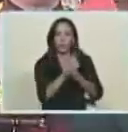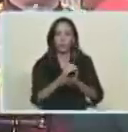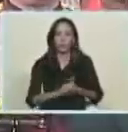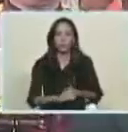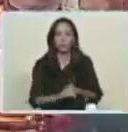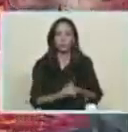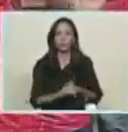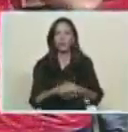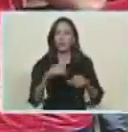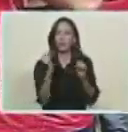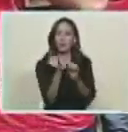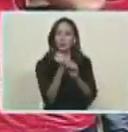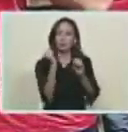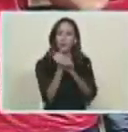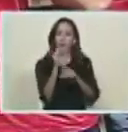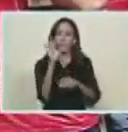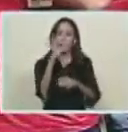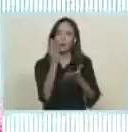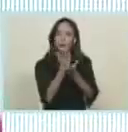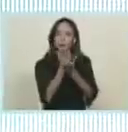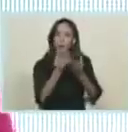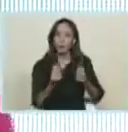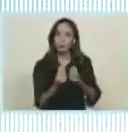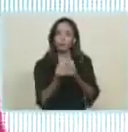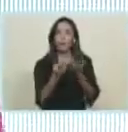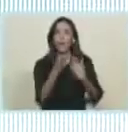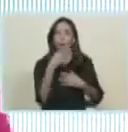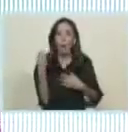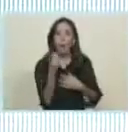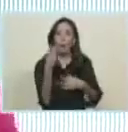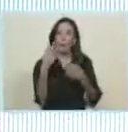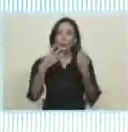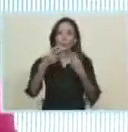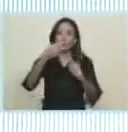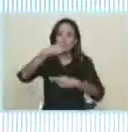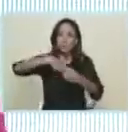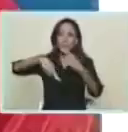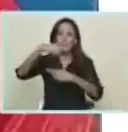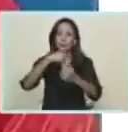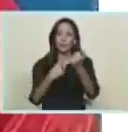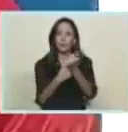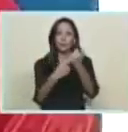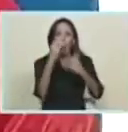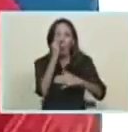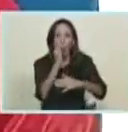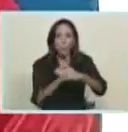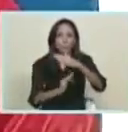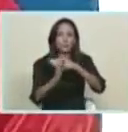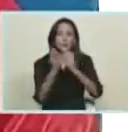general de la patria, joven revolucionario, humilde,